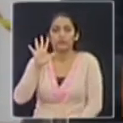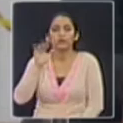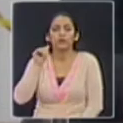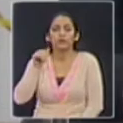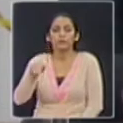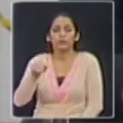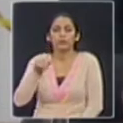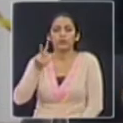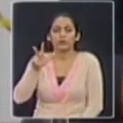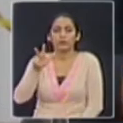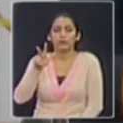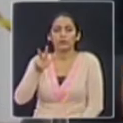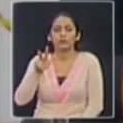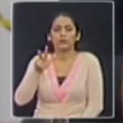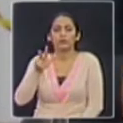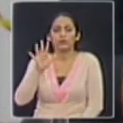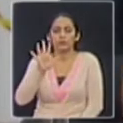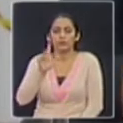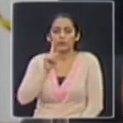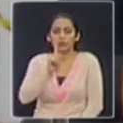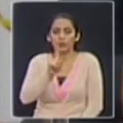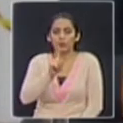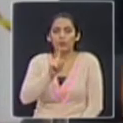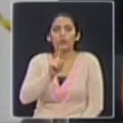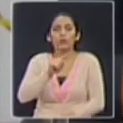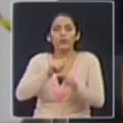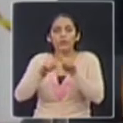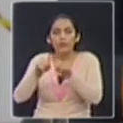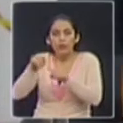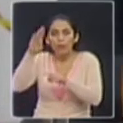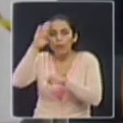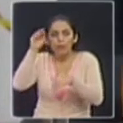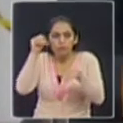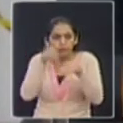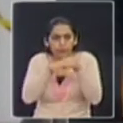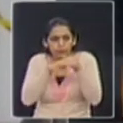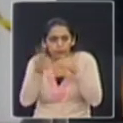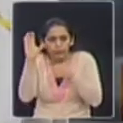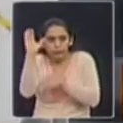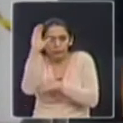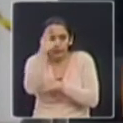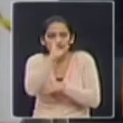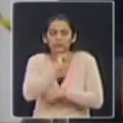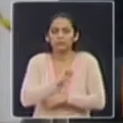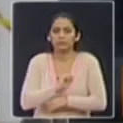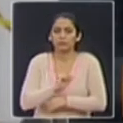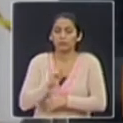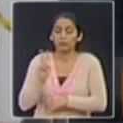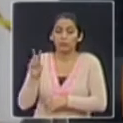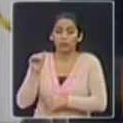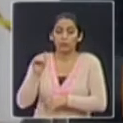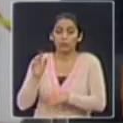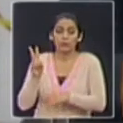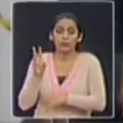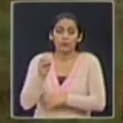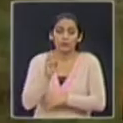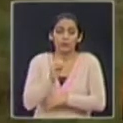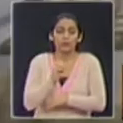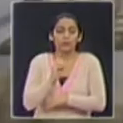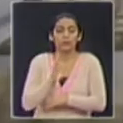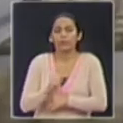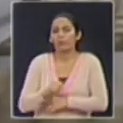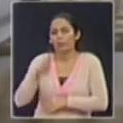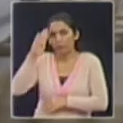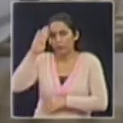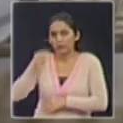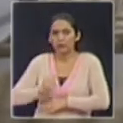5.351 operativos a nivel nacional. Son más de 2.600 funcionarios de la Dirección Nacional de Antinarcóticos. El tráfico